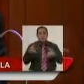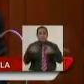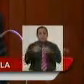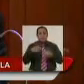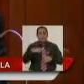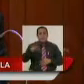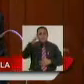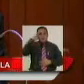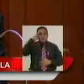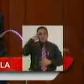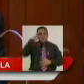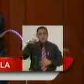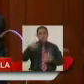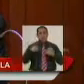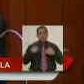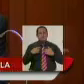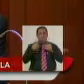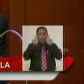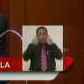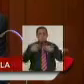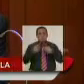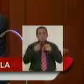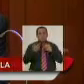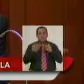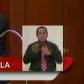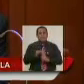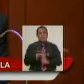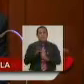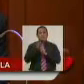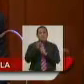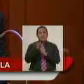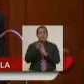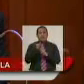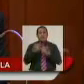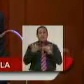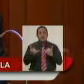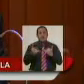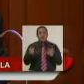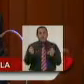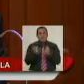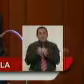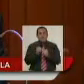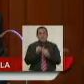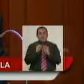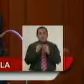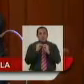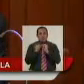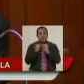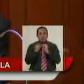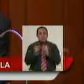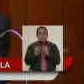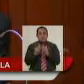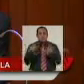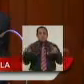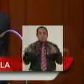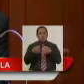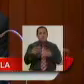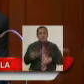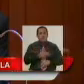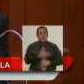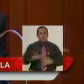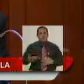policía. Nuestra estrategia se basa principalmente en la articulación entre las entidades del